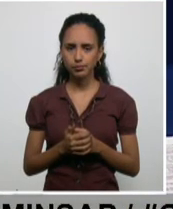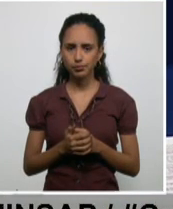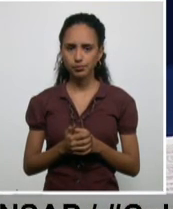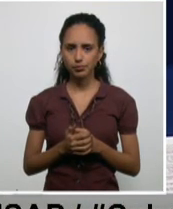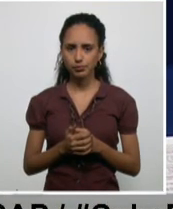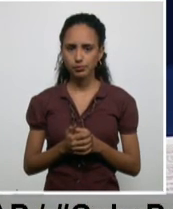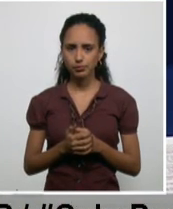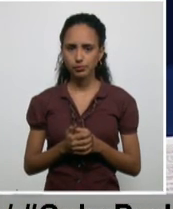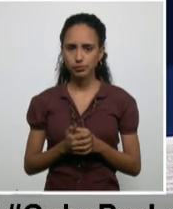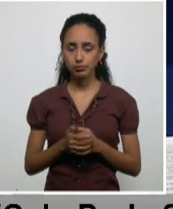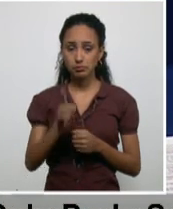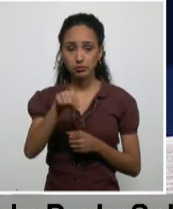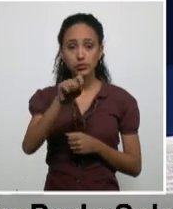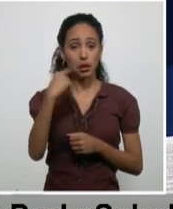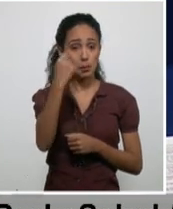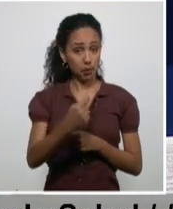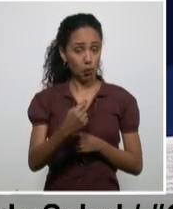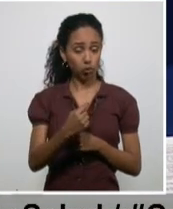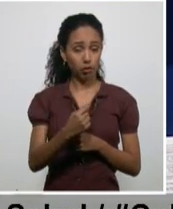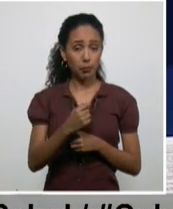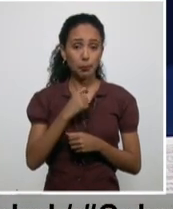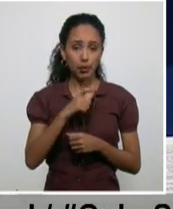si ustedes me preguntan, habría mucho